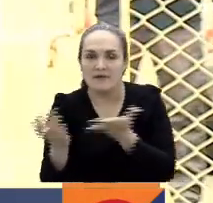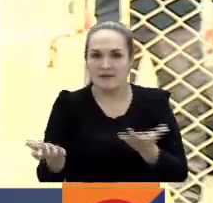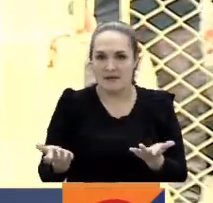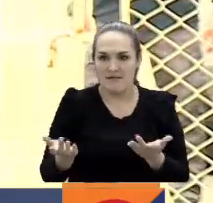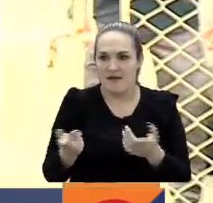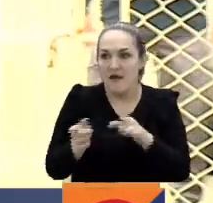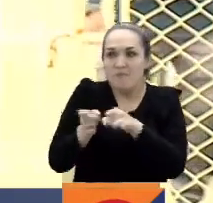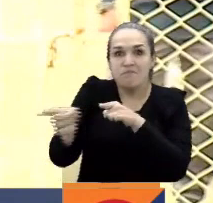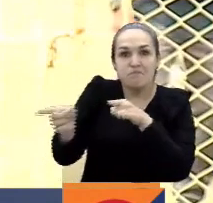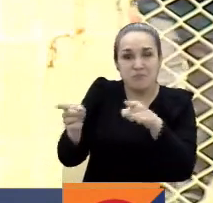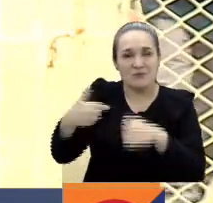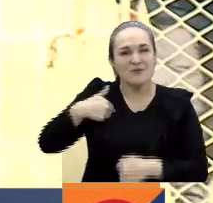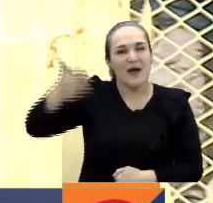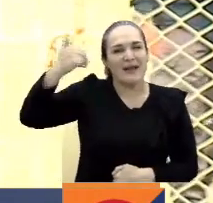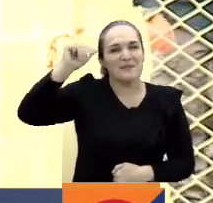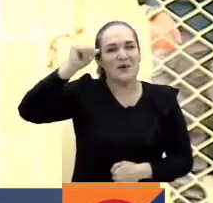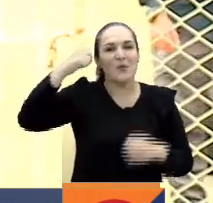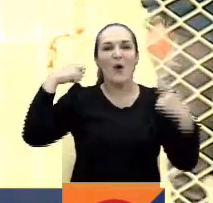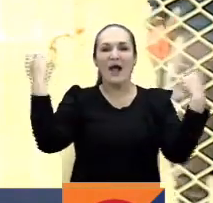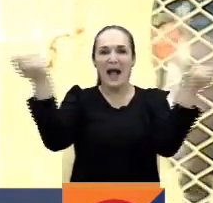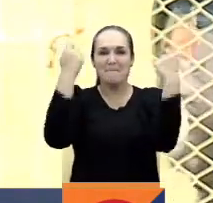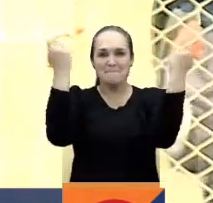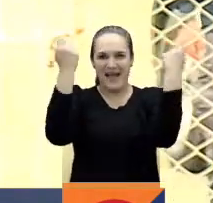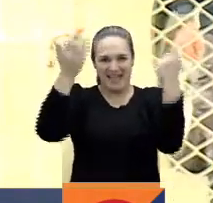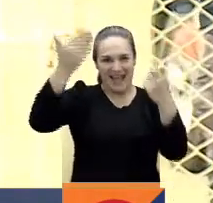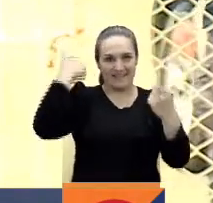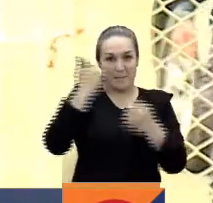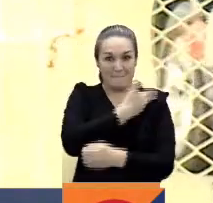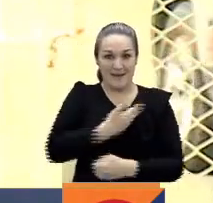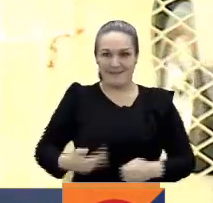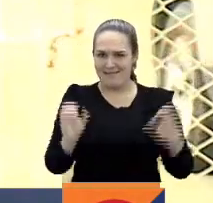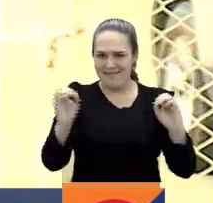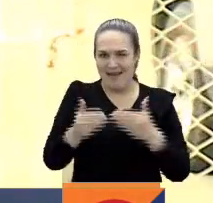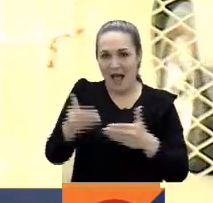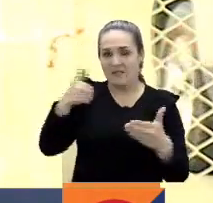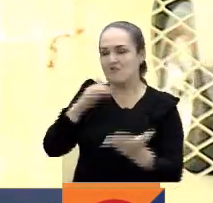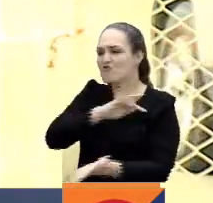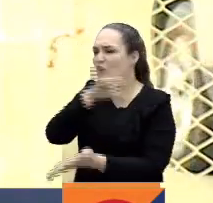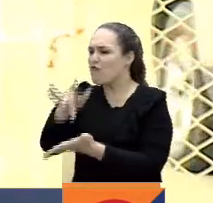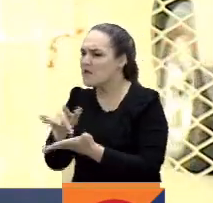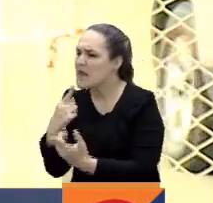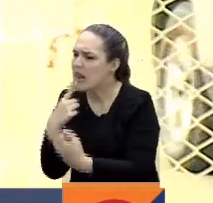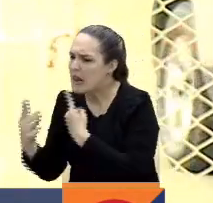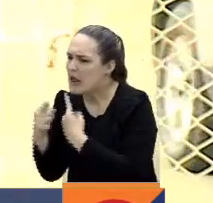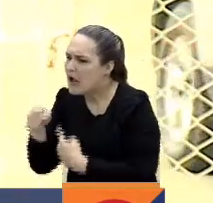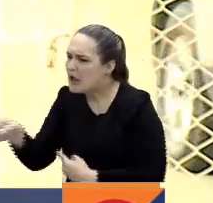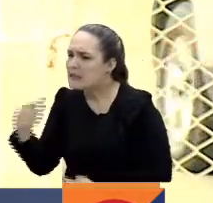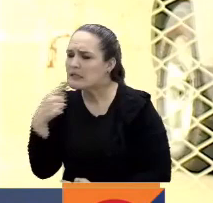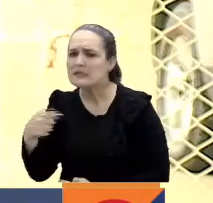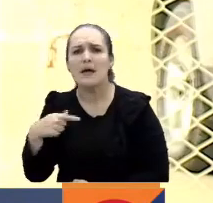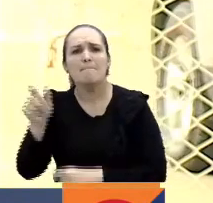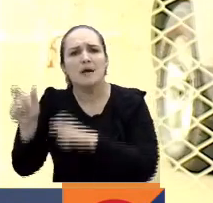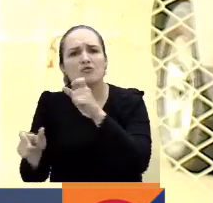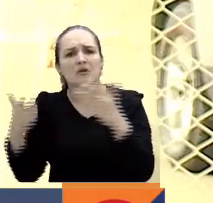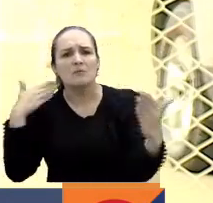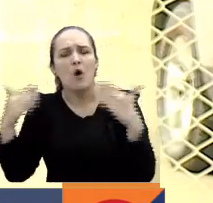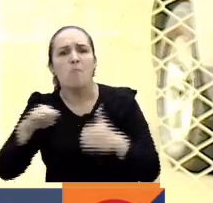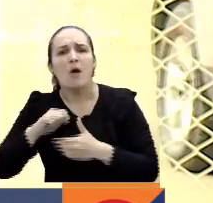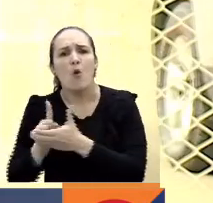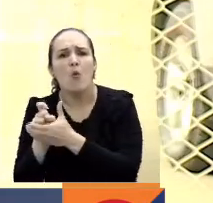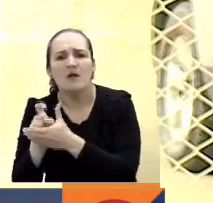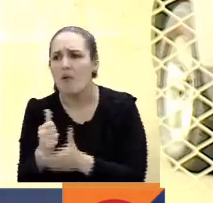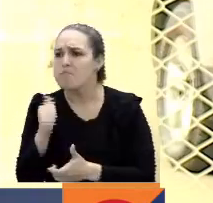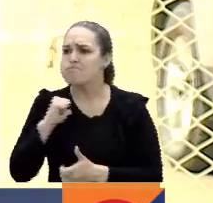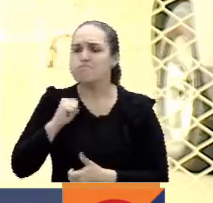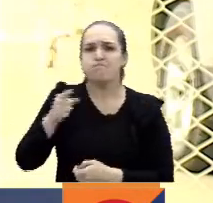plena campaña me quedé allá en unas casas de la región y de eso hablábamos, pase las confecciones, pase